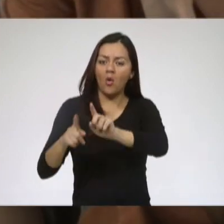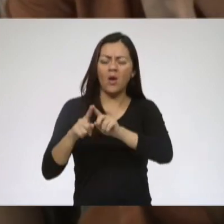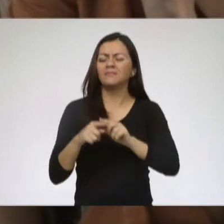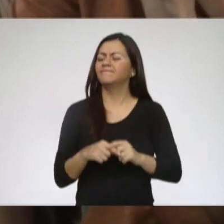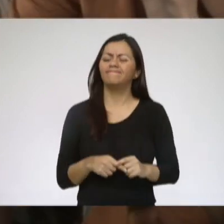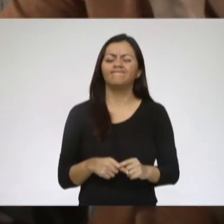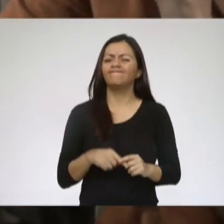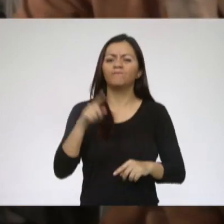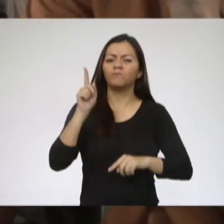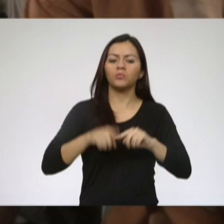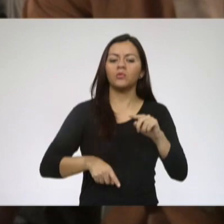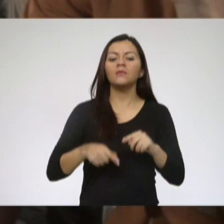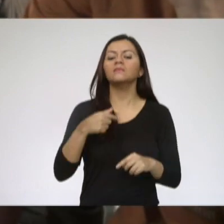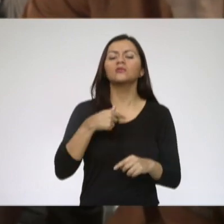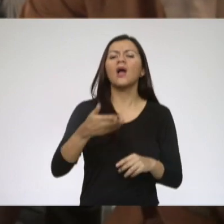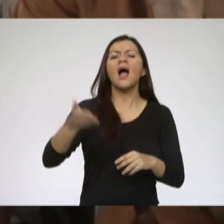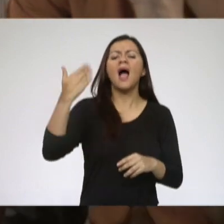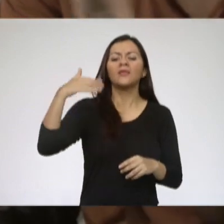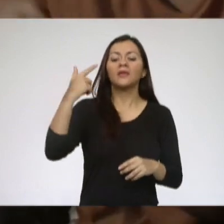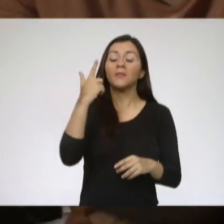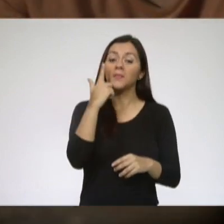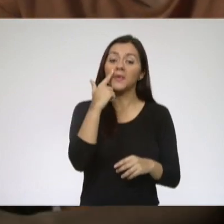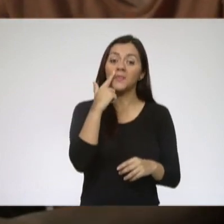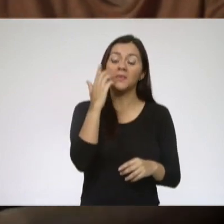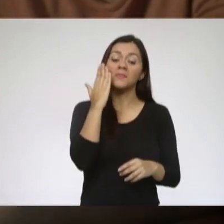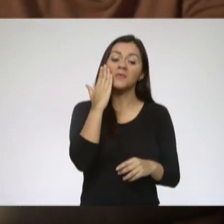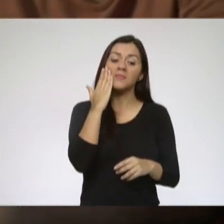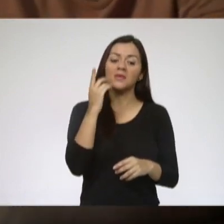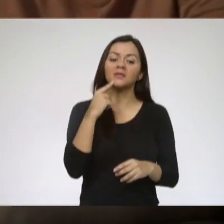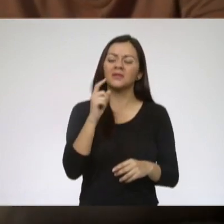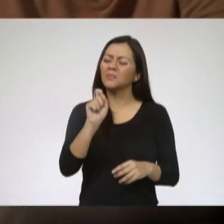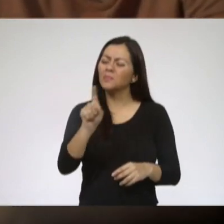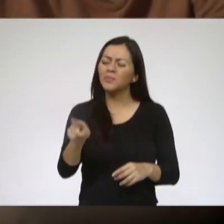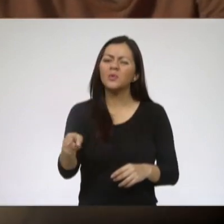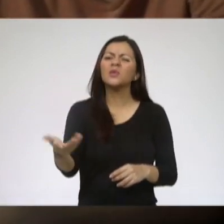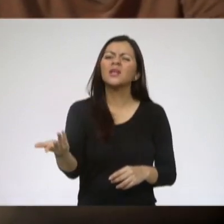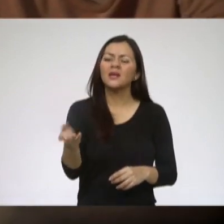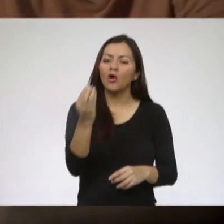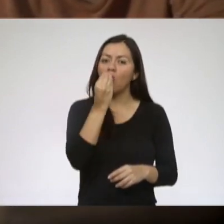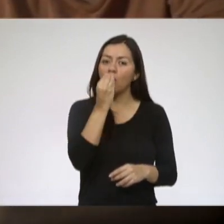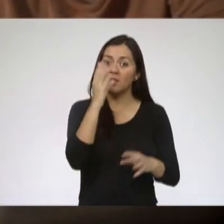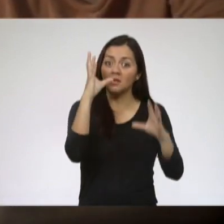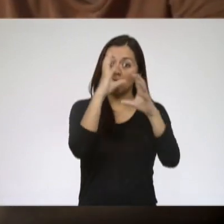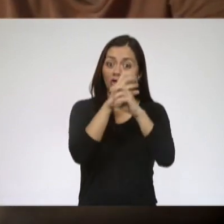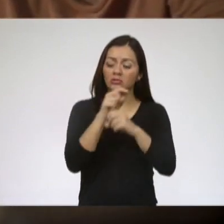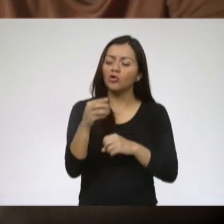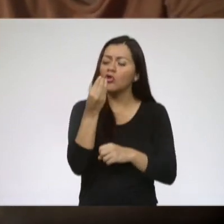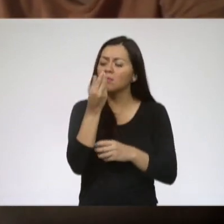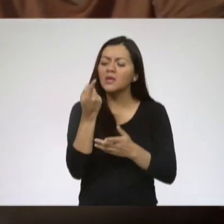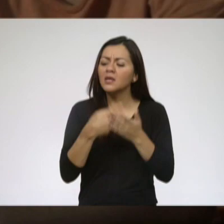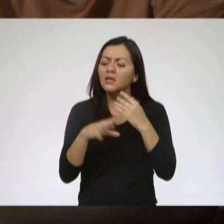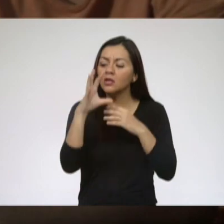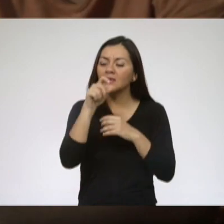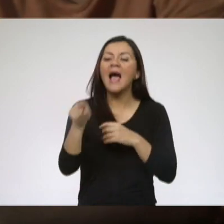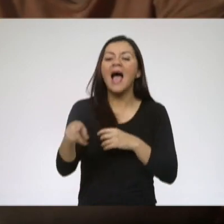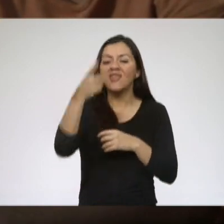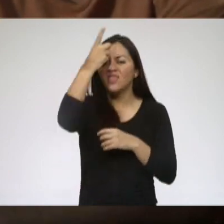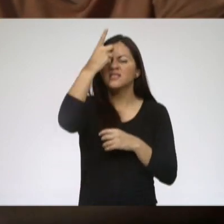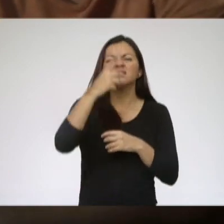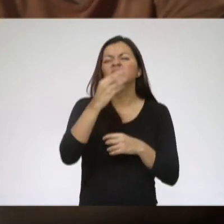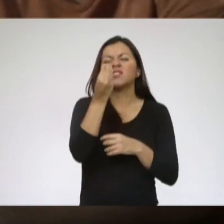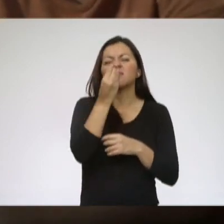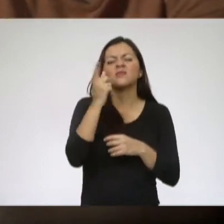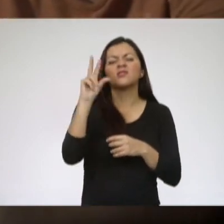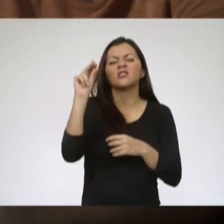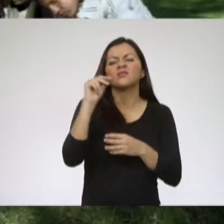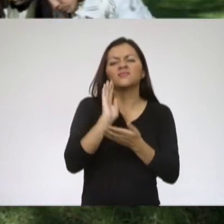Desde nosotros muy pequeños, es que nuestros papás nos enseñan a participar, nos preguntan qué quieres de cenar. Desde ahí entonces nosotros empezamos a tomar decisión sobre las